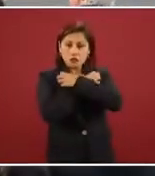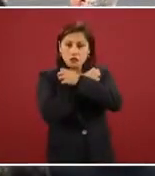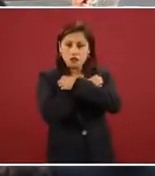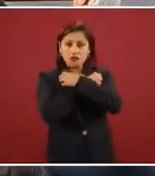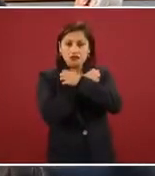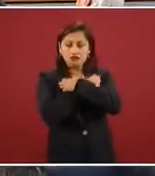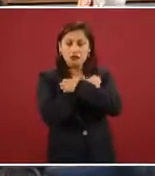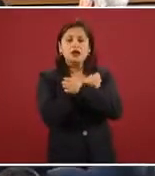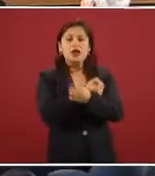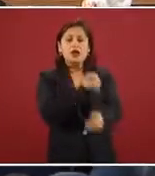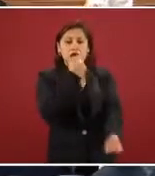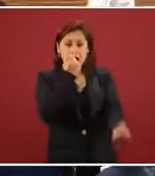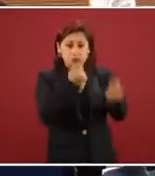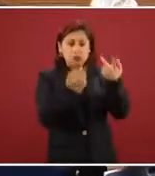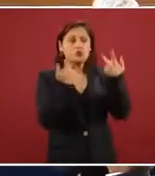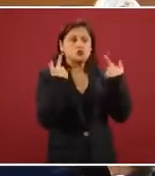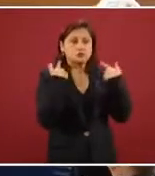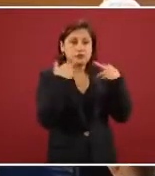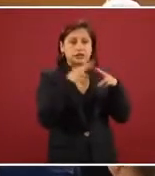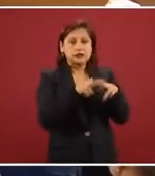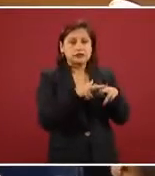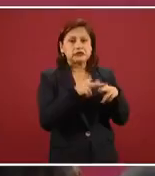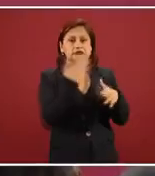que no es generalizado